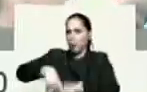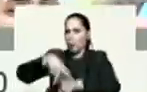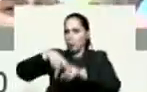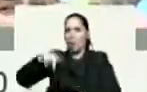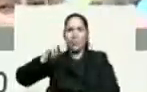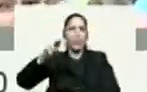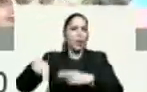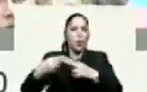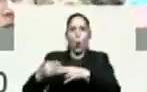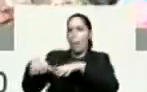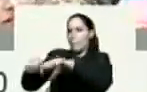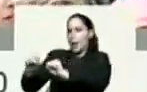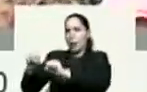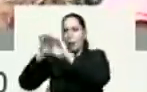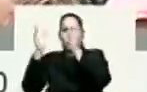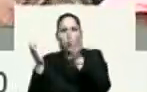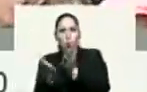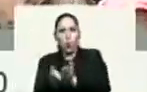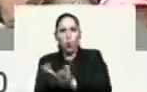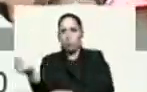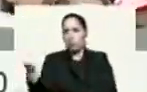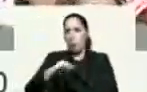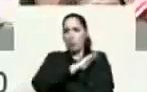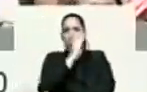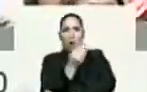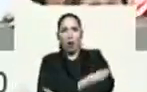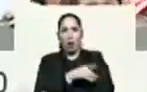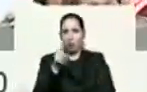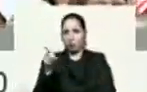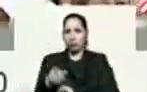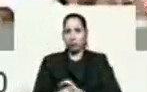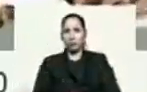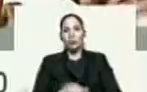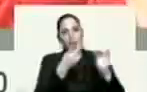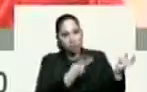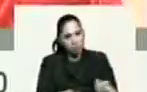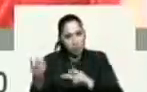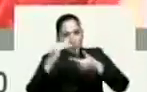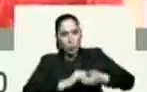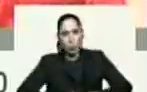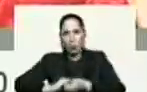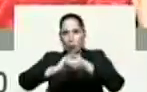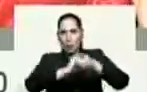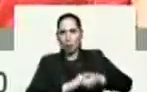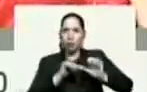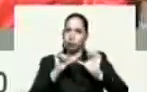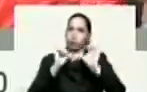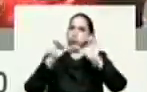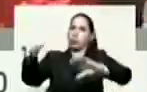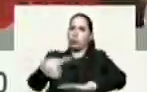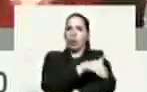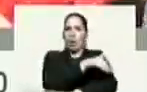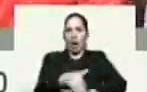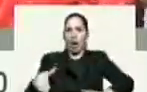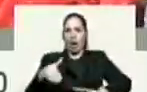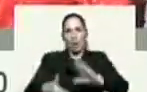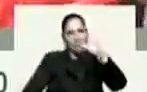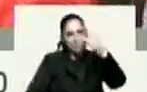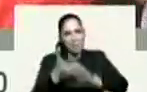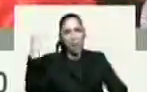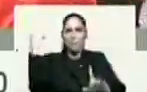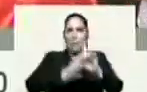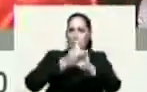imperio del mundo, por muy poderoso que este sea. Yo invito a Trujillo a seguir en las calles, vamos a la